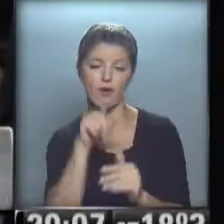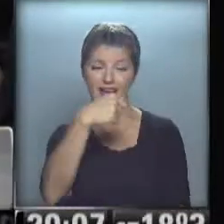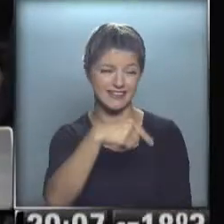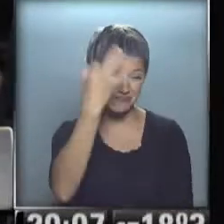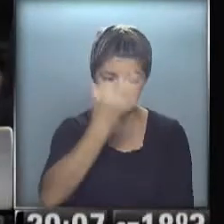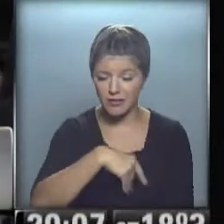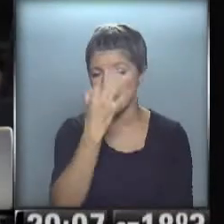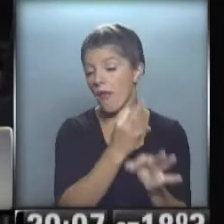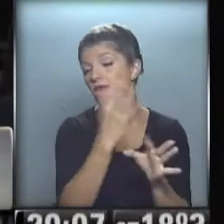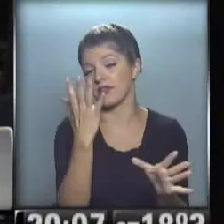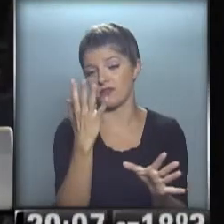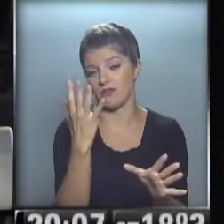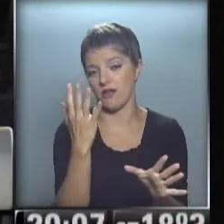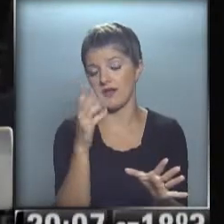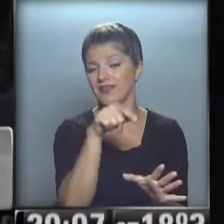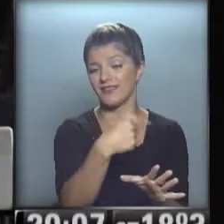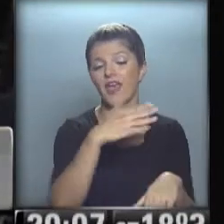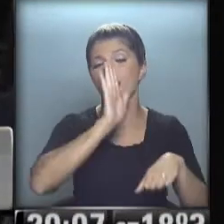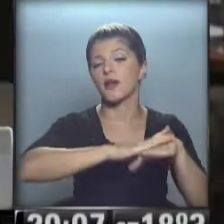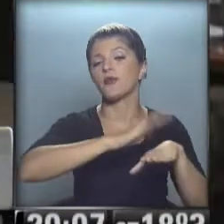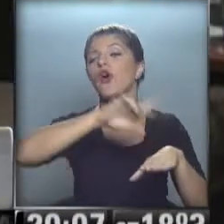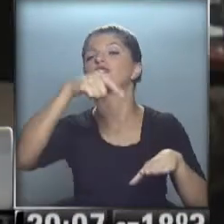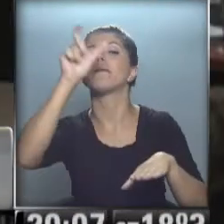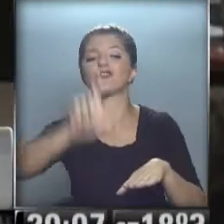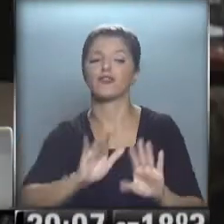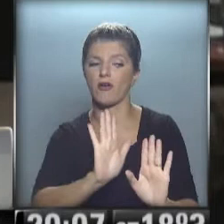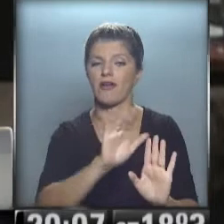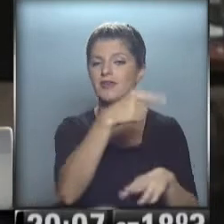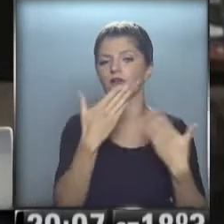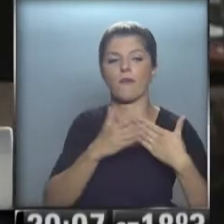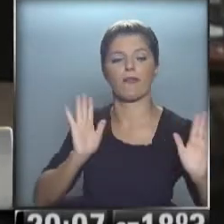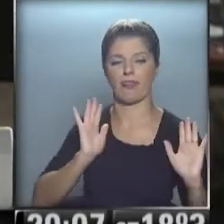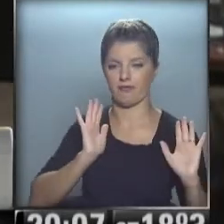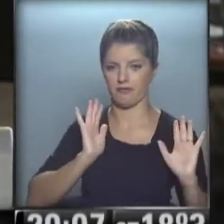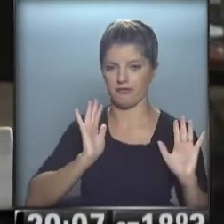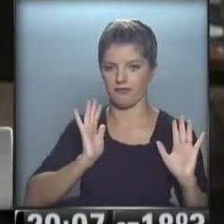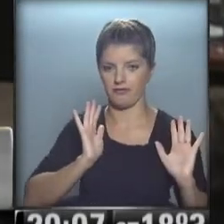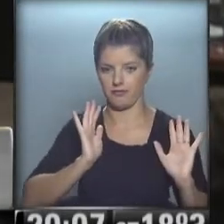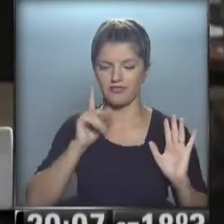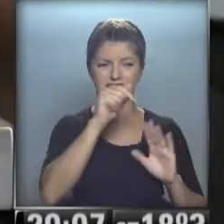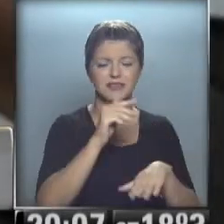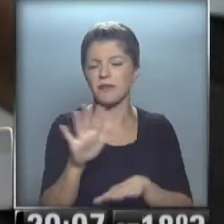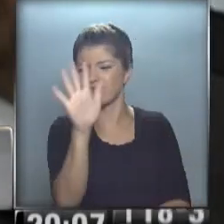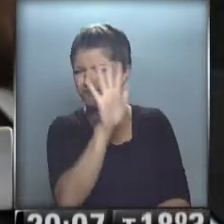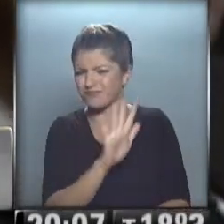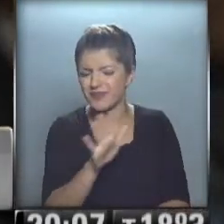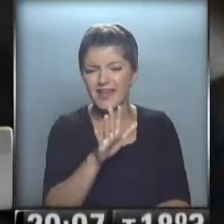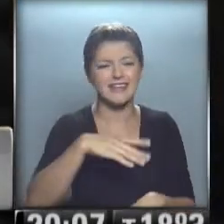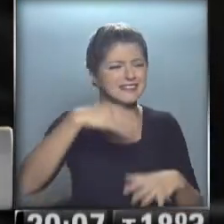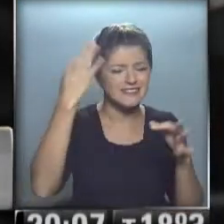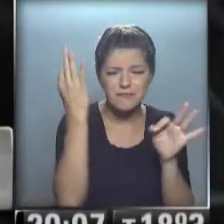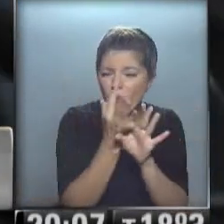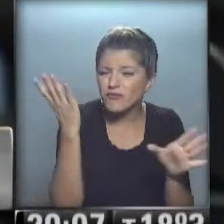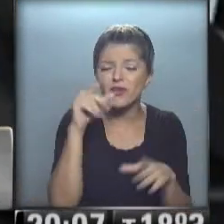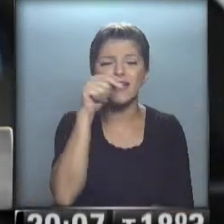expertos en deslindar sus responsabilidades, expertos en enturbiar las cosas, expertos en mezclar